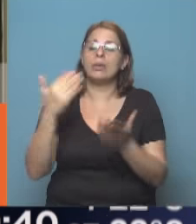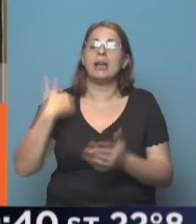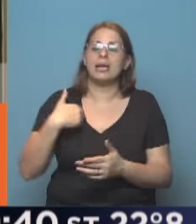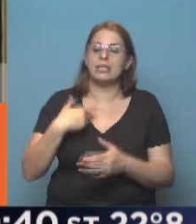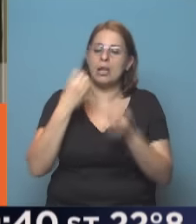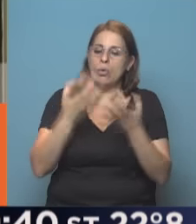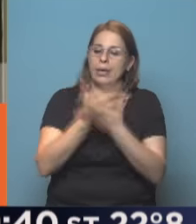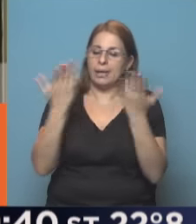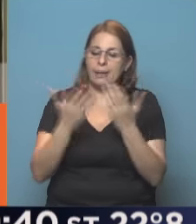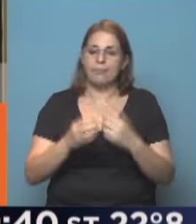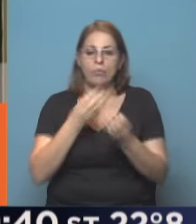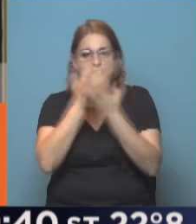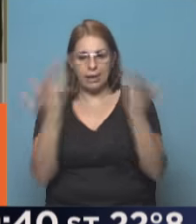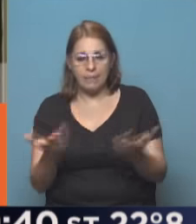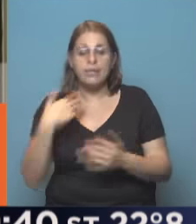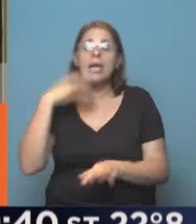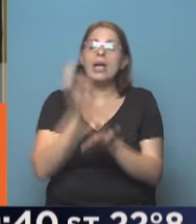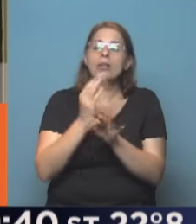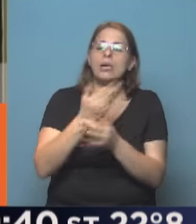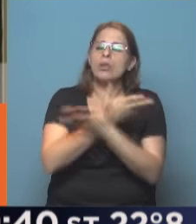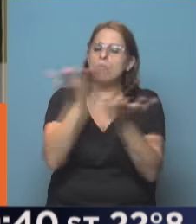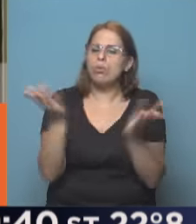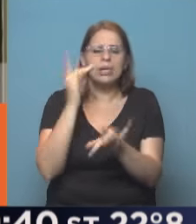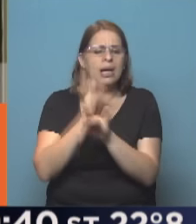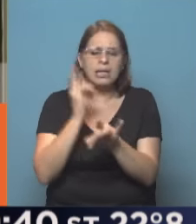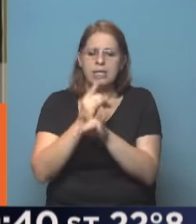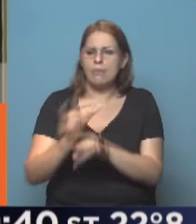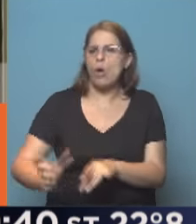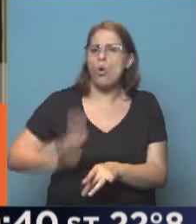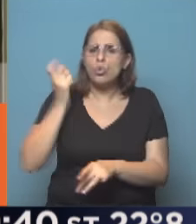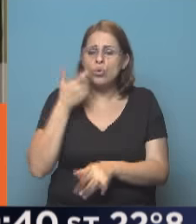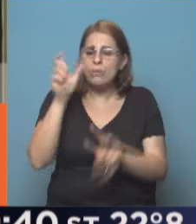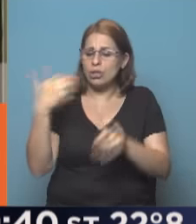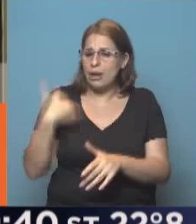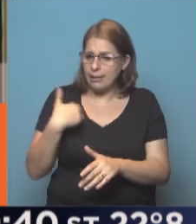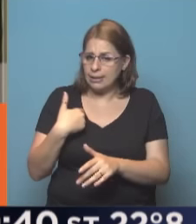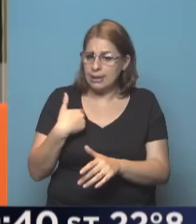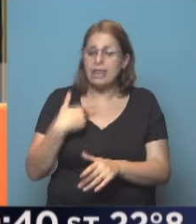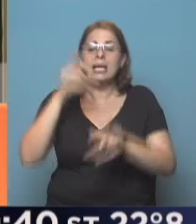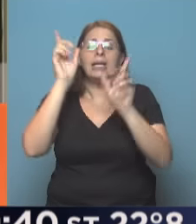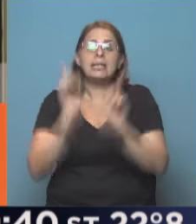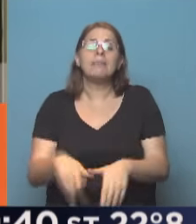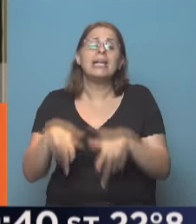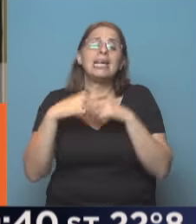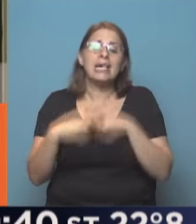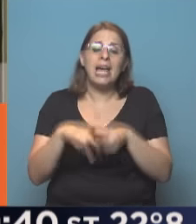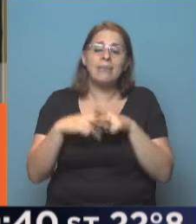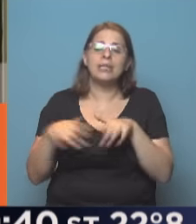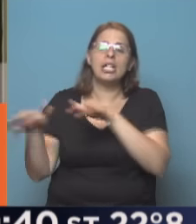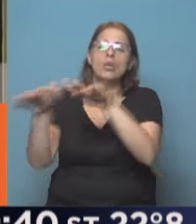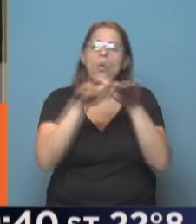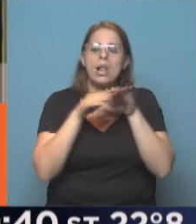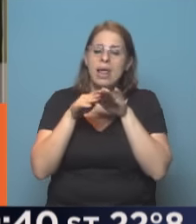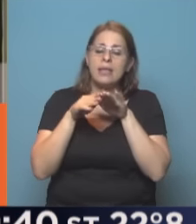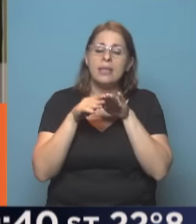día. La educación pública siempre fue materia de orgullo para los argentinos, incluso como herramienta igualatoria de